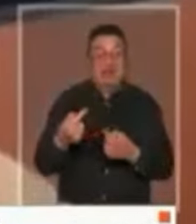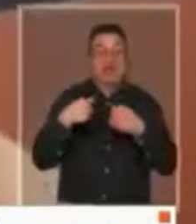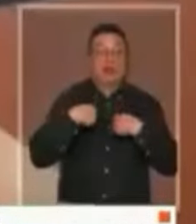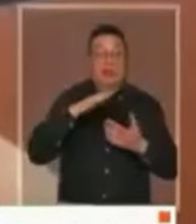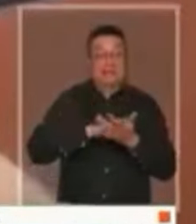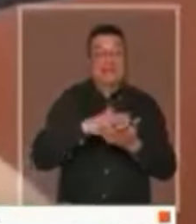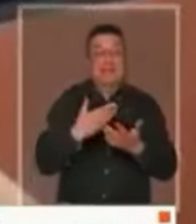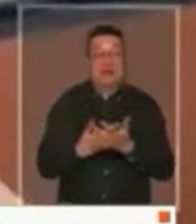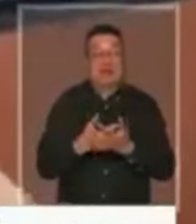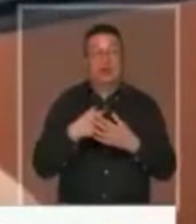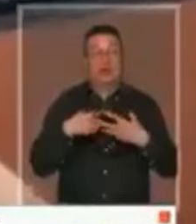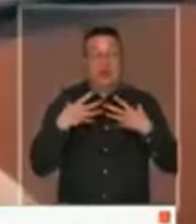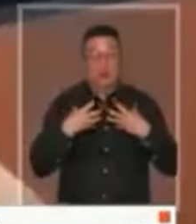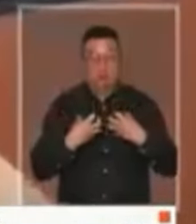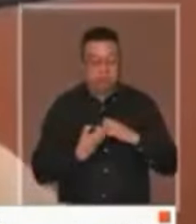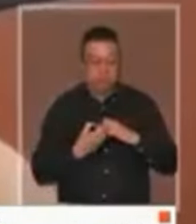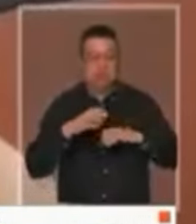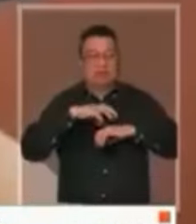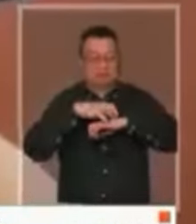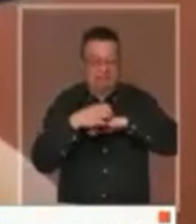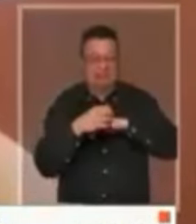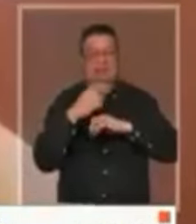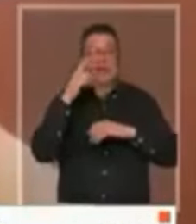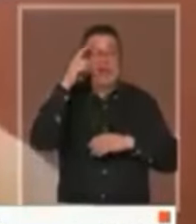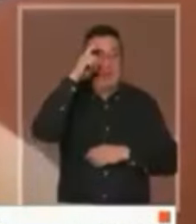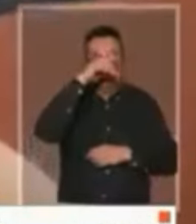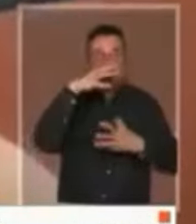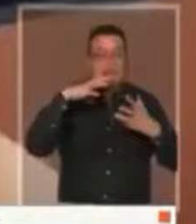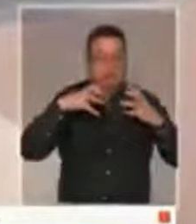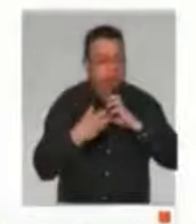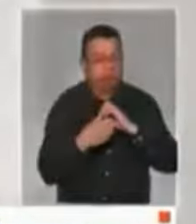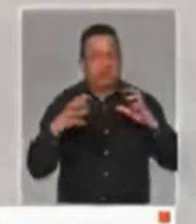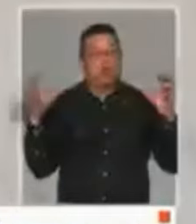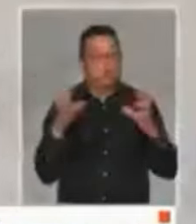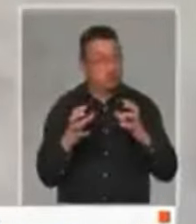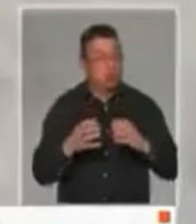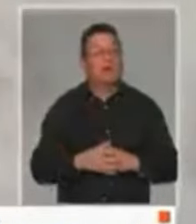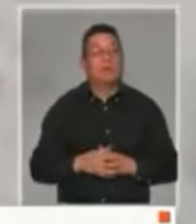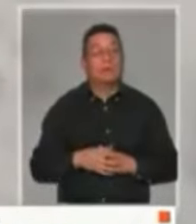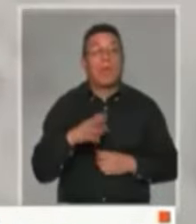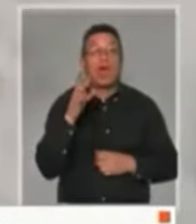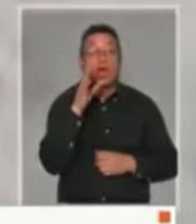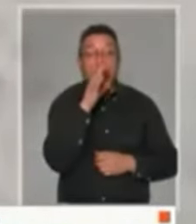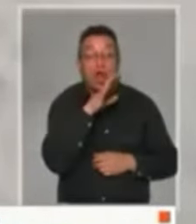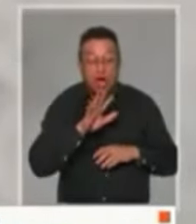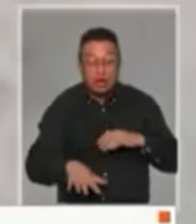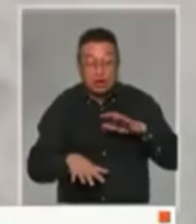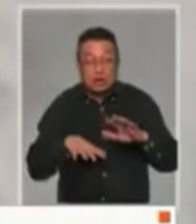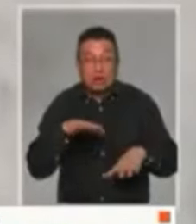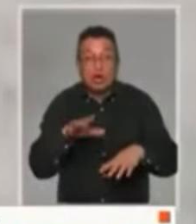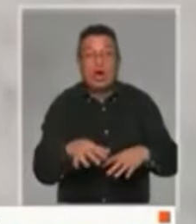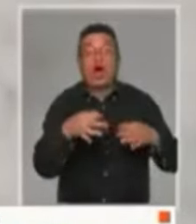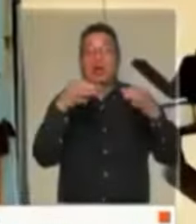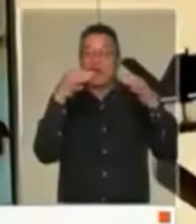un efecto oxidativo en los tejidos que los daña de forma bastante intensa. El color que dejaron sus huellas